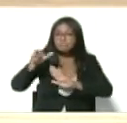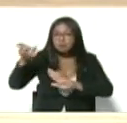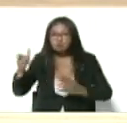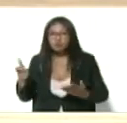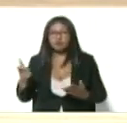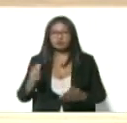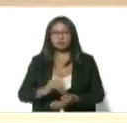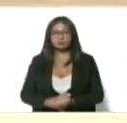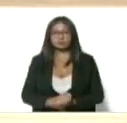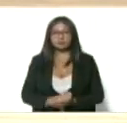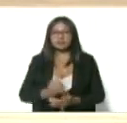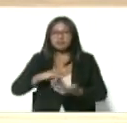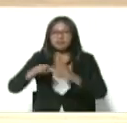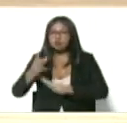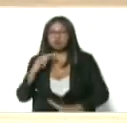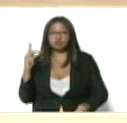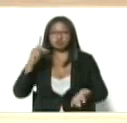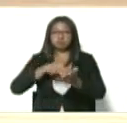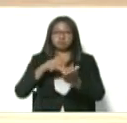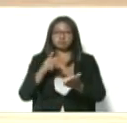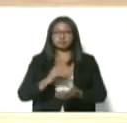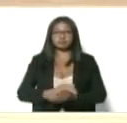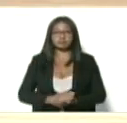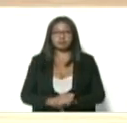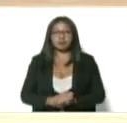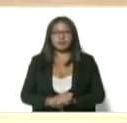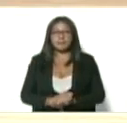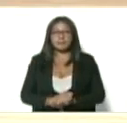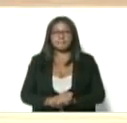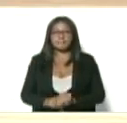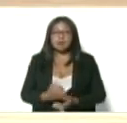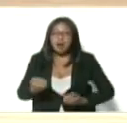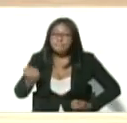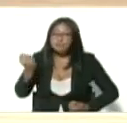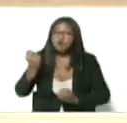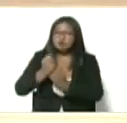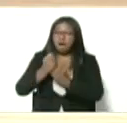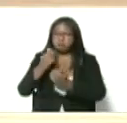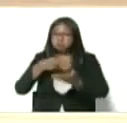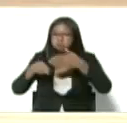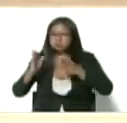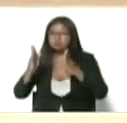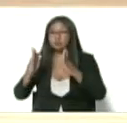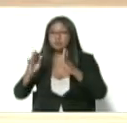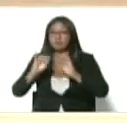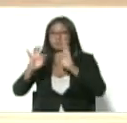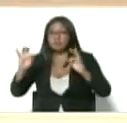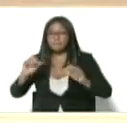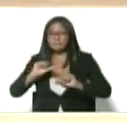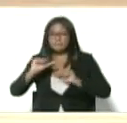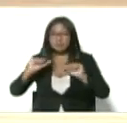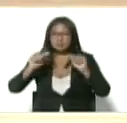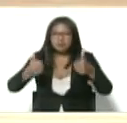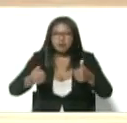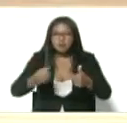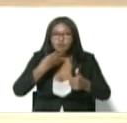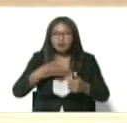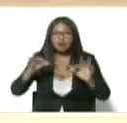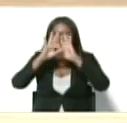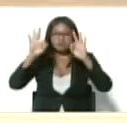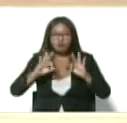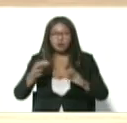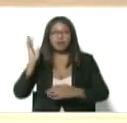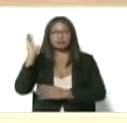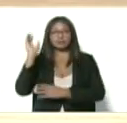ciudadana para eso que estamos aquí para construir y fortalecerla y ha empezado un ciclo de oro con la nueva asamblea